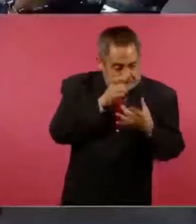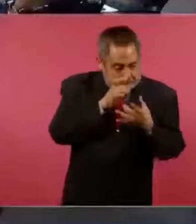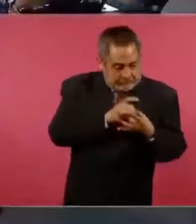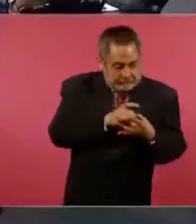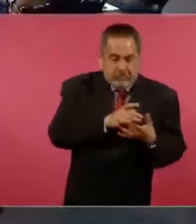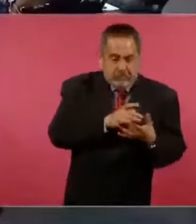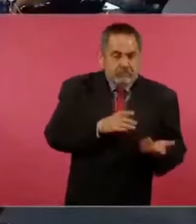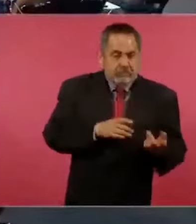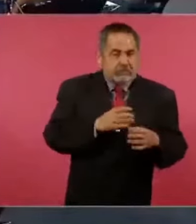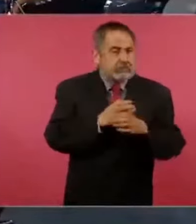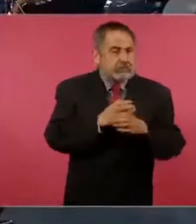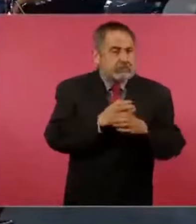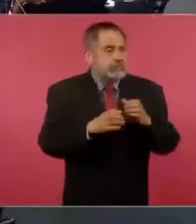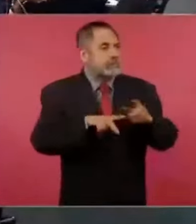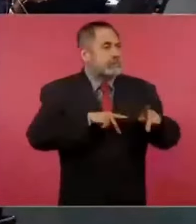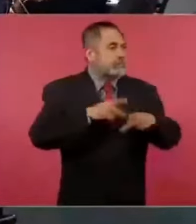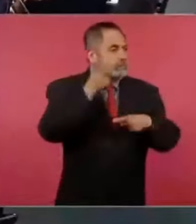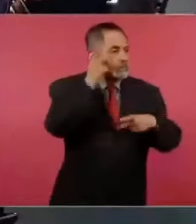a lo material.